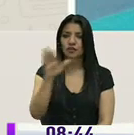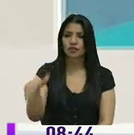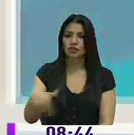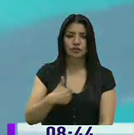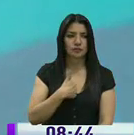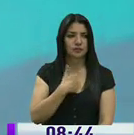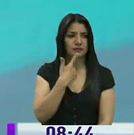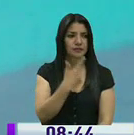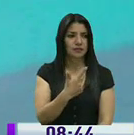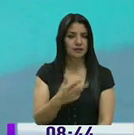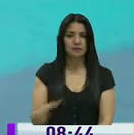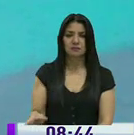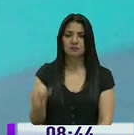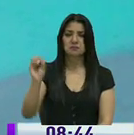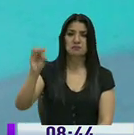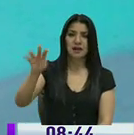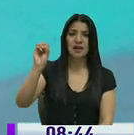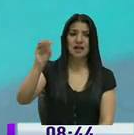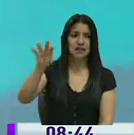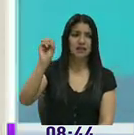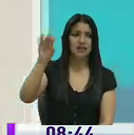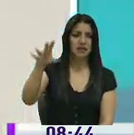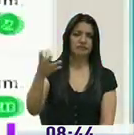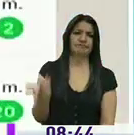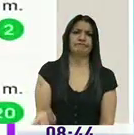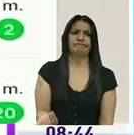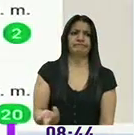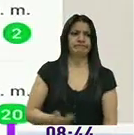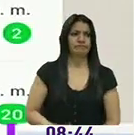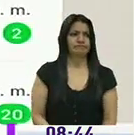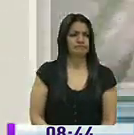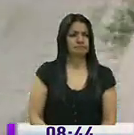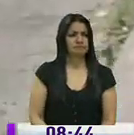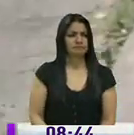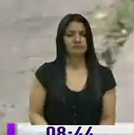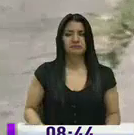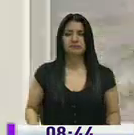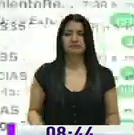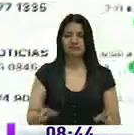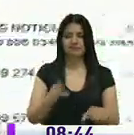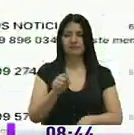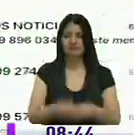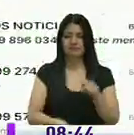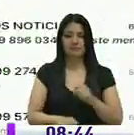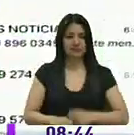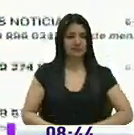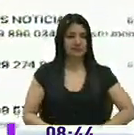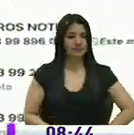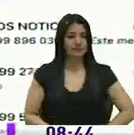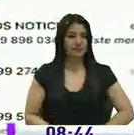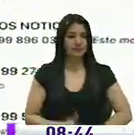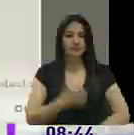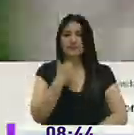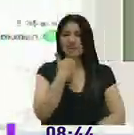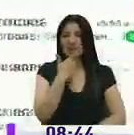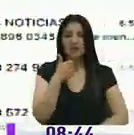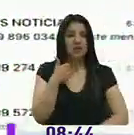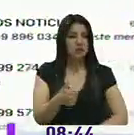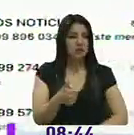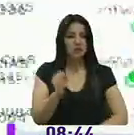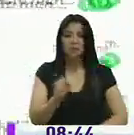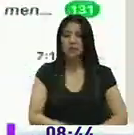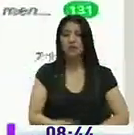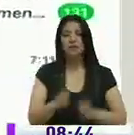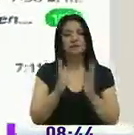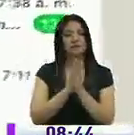increíble para poder parlante no pues o sea y vean cómo está la vereda no pues alguien que les ayude estos vecinos los